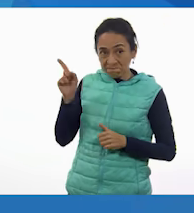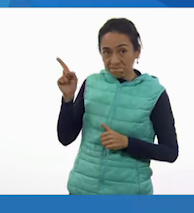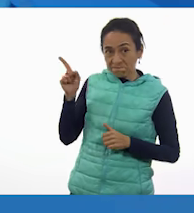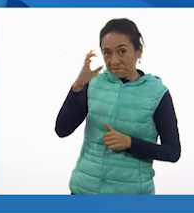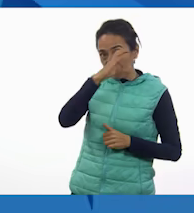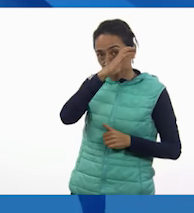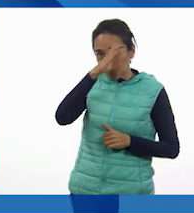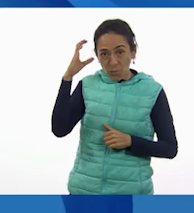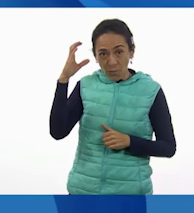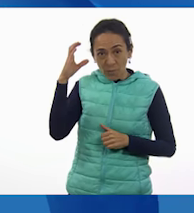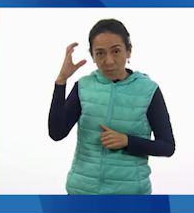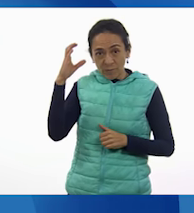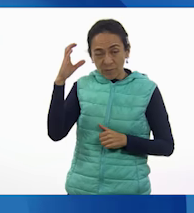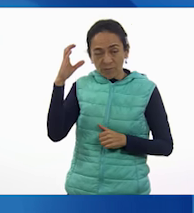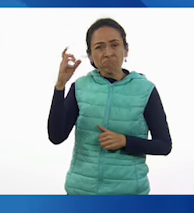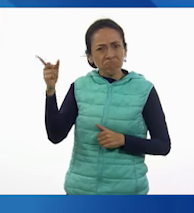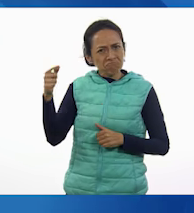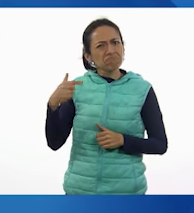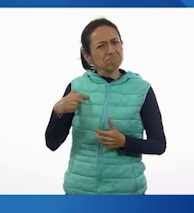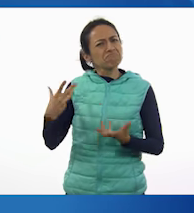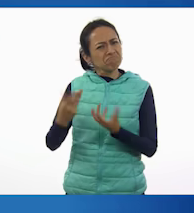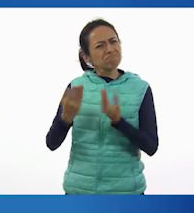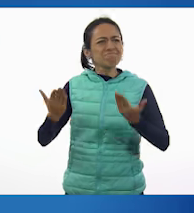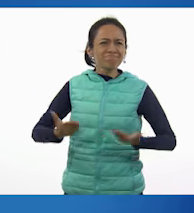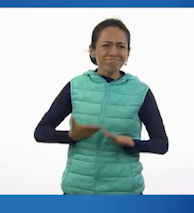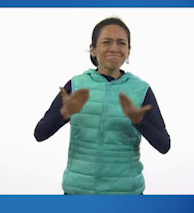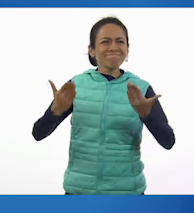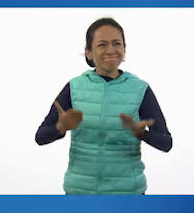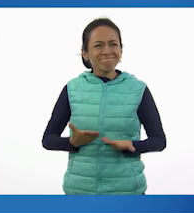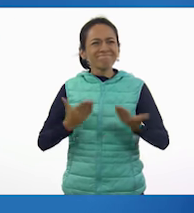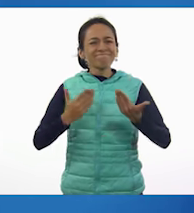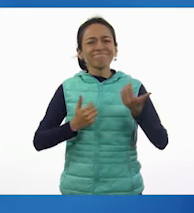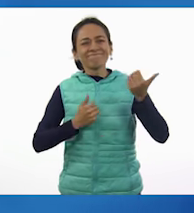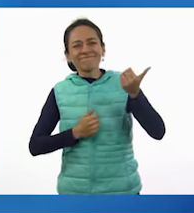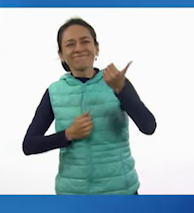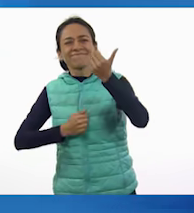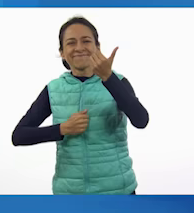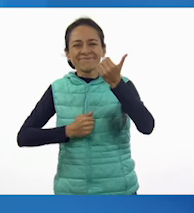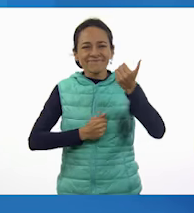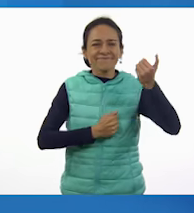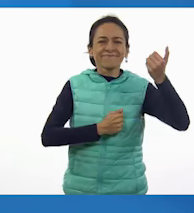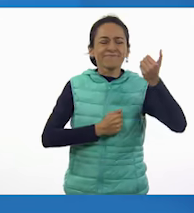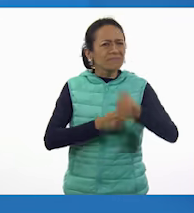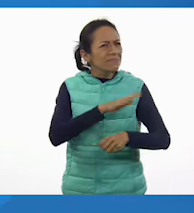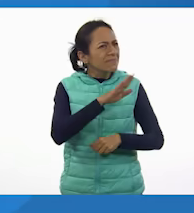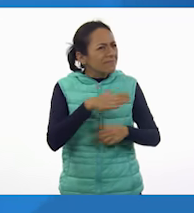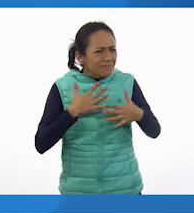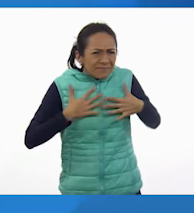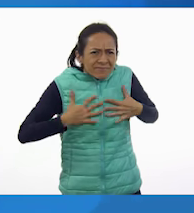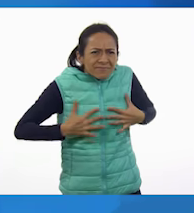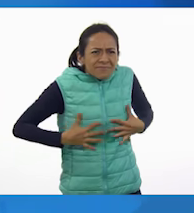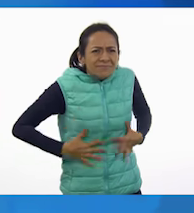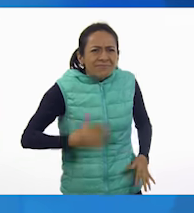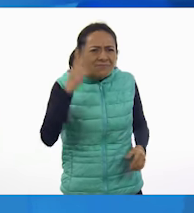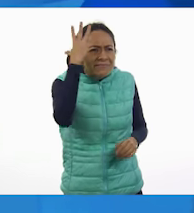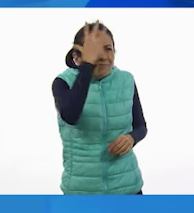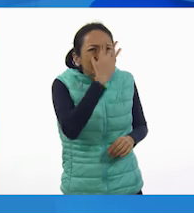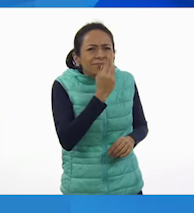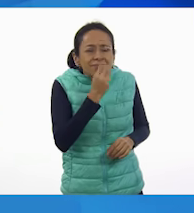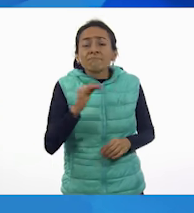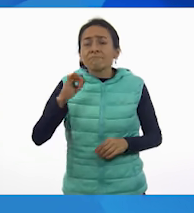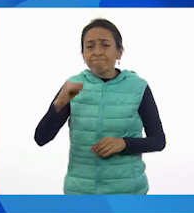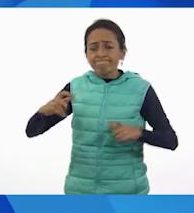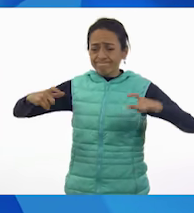fotografías, donde mira, estamos bailando un vals. Ay, qué bonito vestido. Sí, padrísimo. Comimos